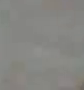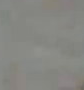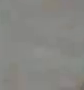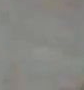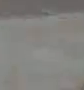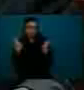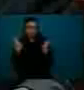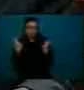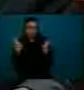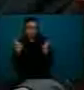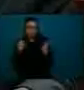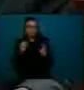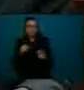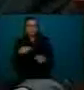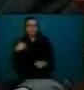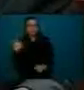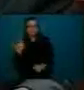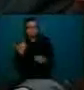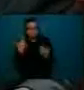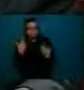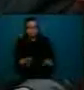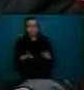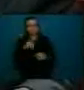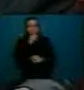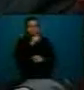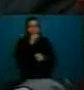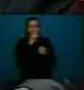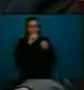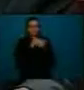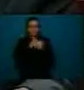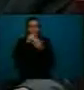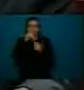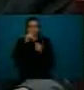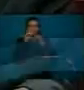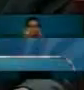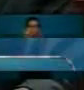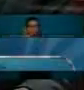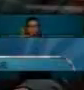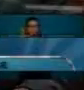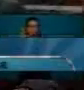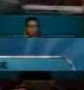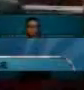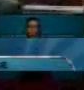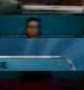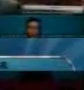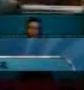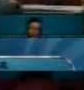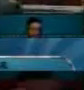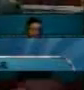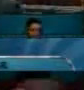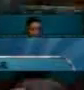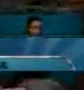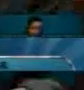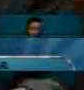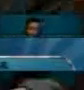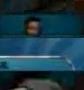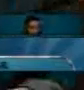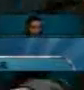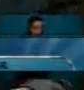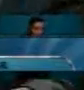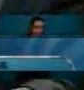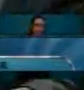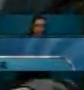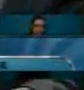calles. Se entregaron 1.161 viviendas del plan Casa para Todos y del plan